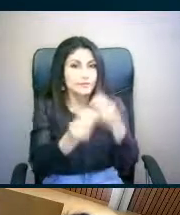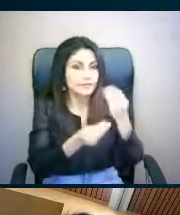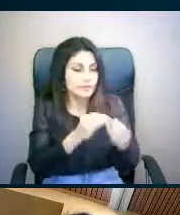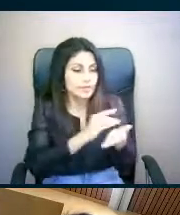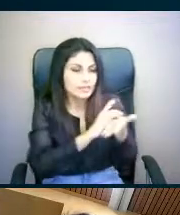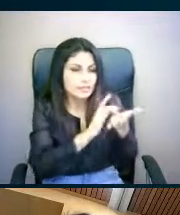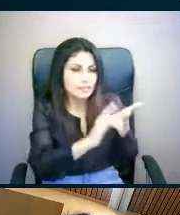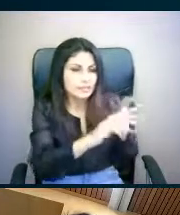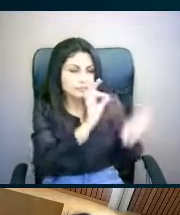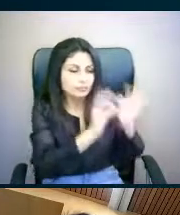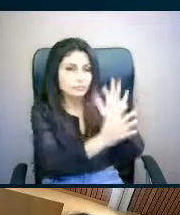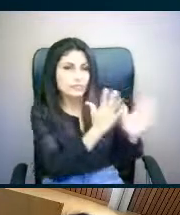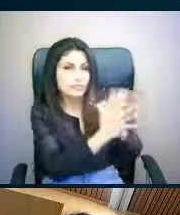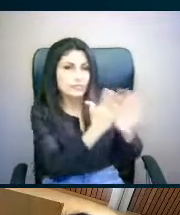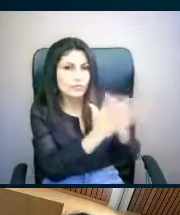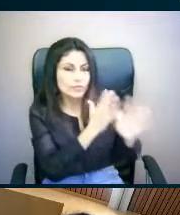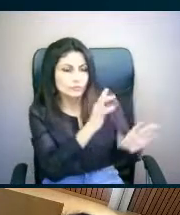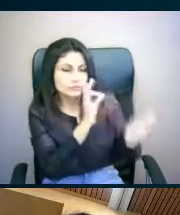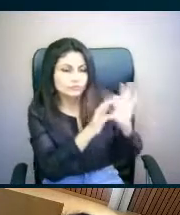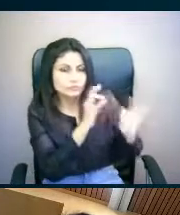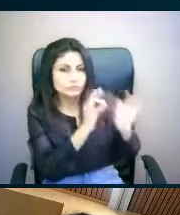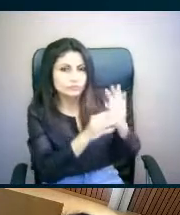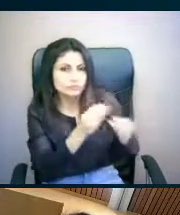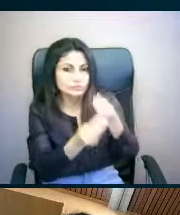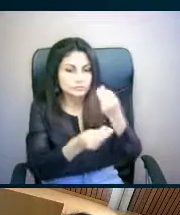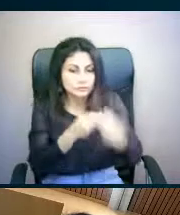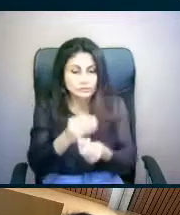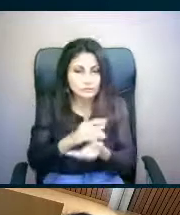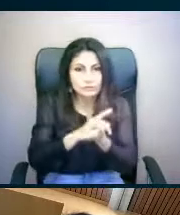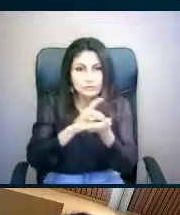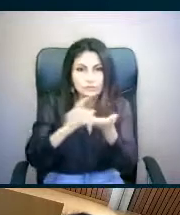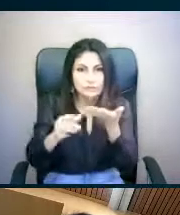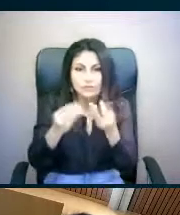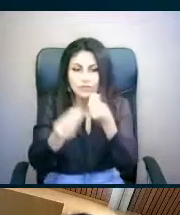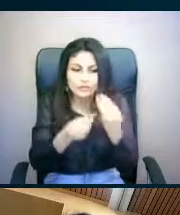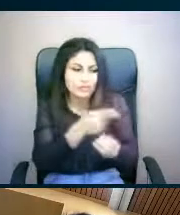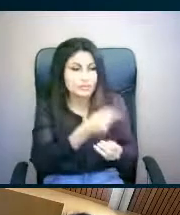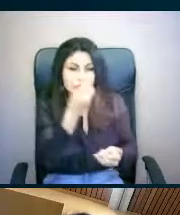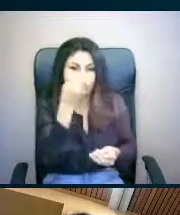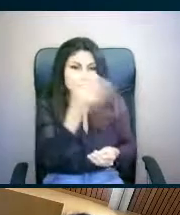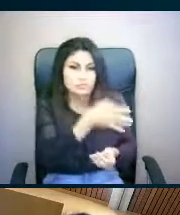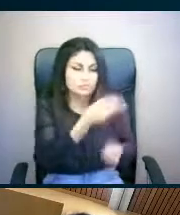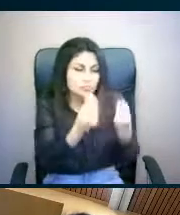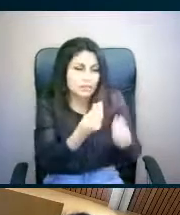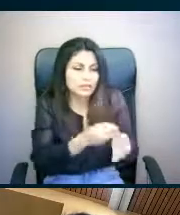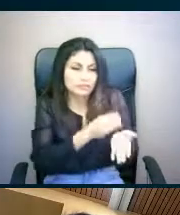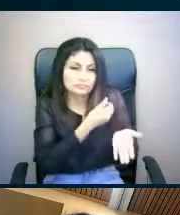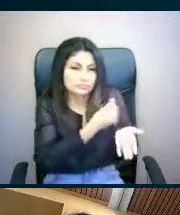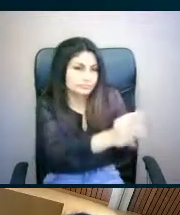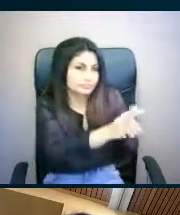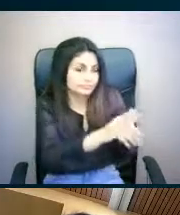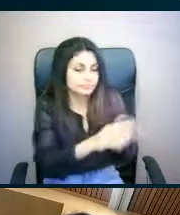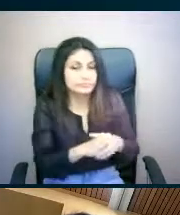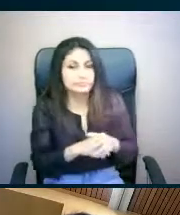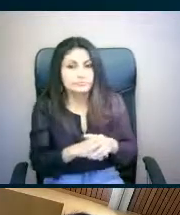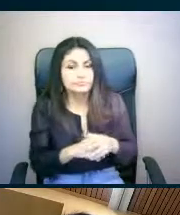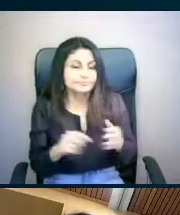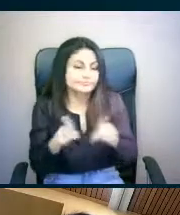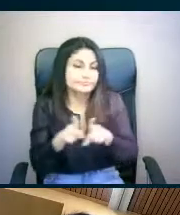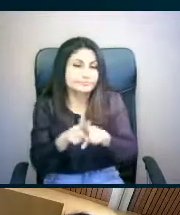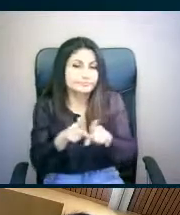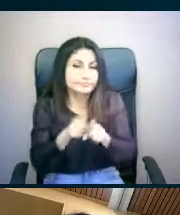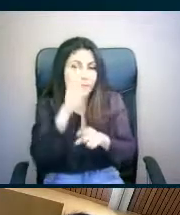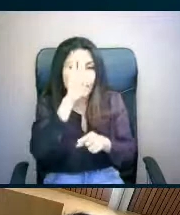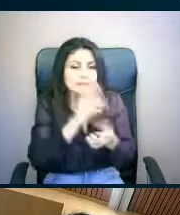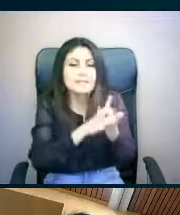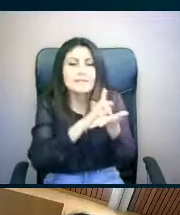datos. Ya que hemos entendido los datos que tenemos y los que no necesitamos, pues nos tocará eliminar o incluir